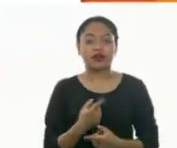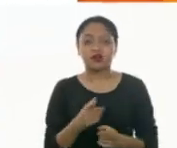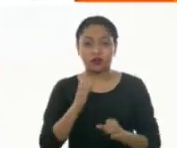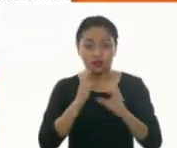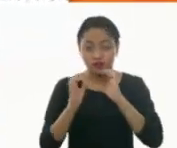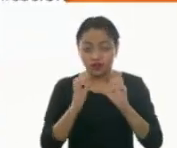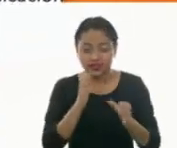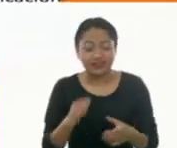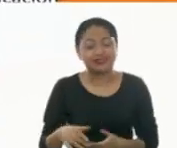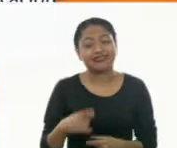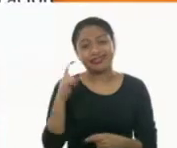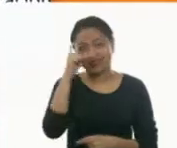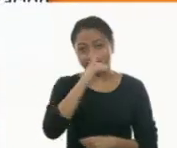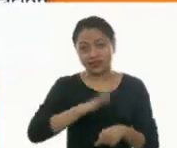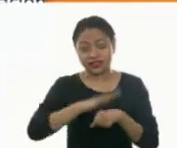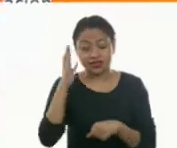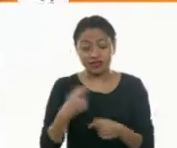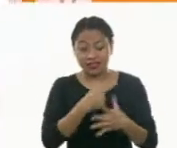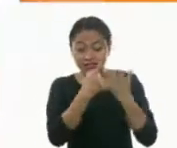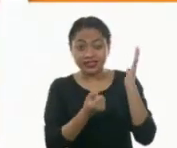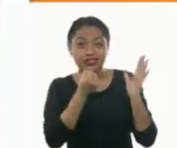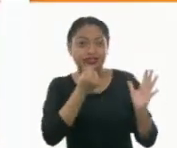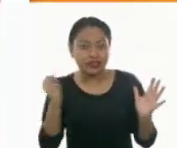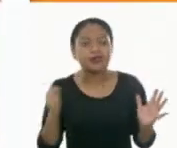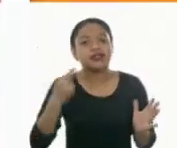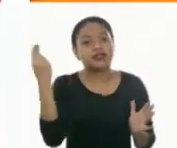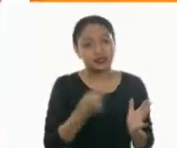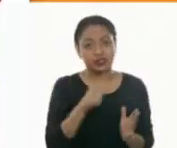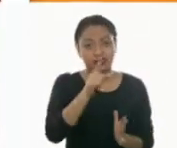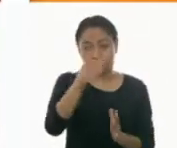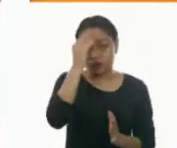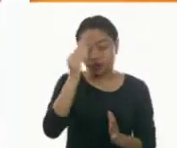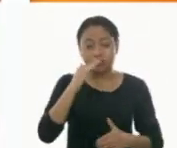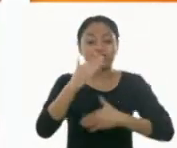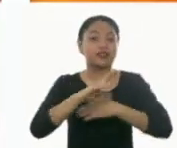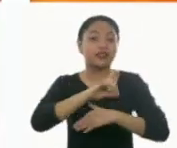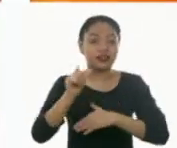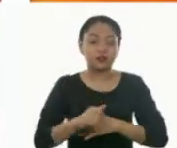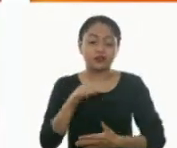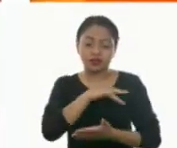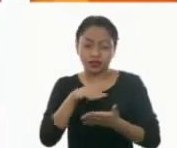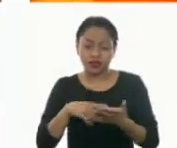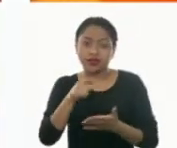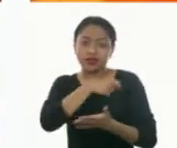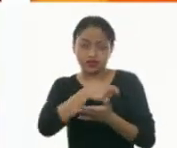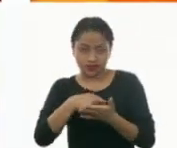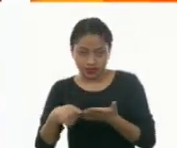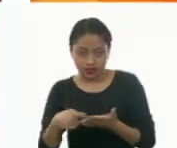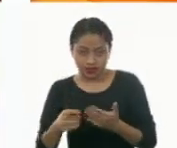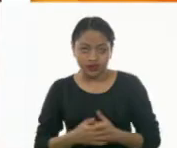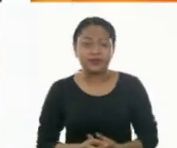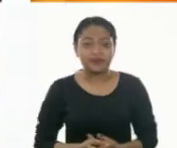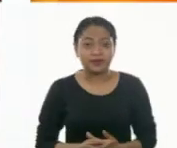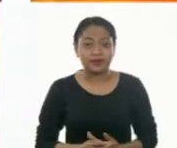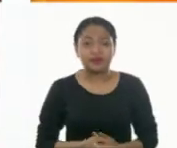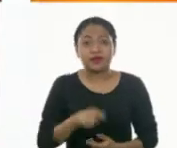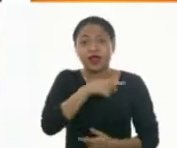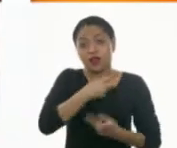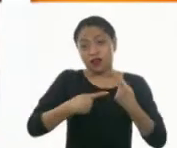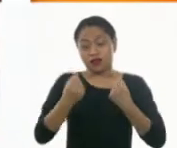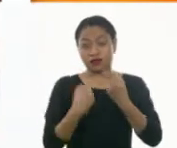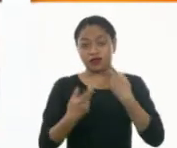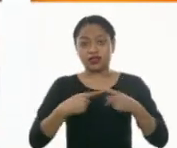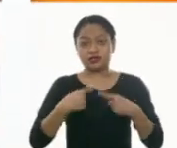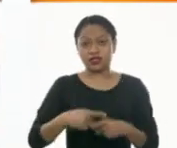Y estas habilidades son básicas para la lectura y escritura. Entonces, es un error pensar que